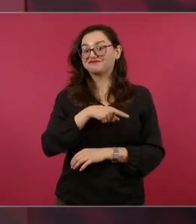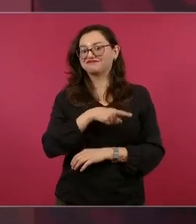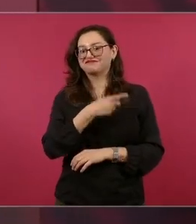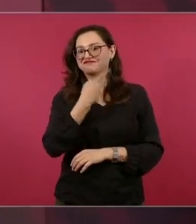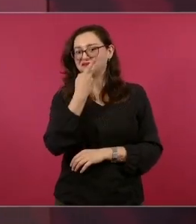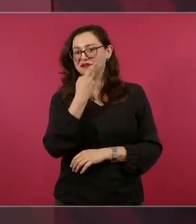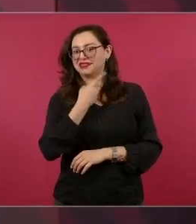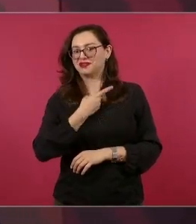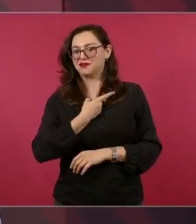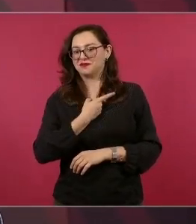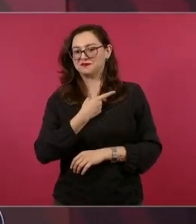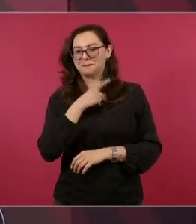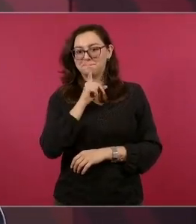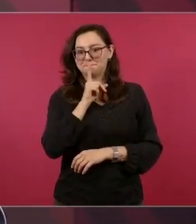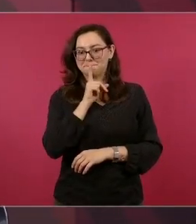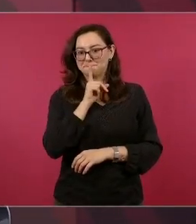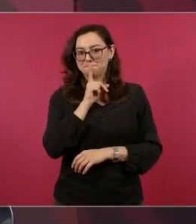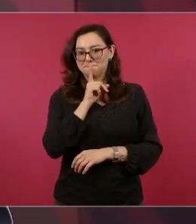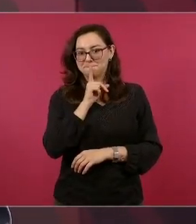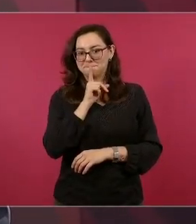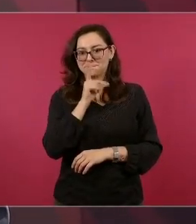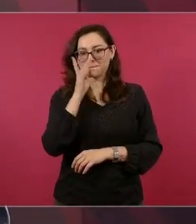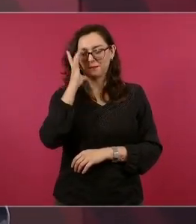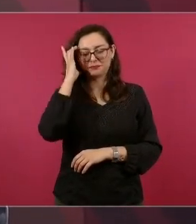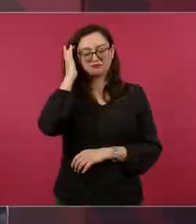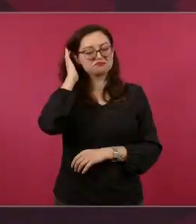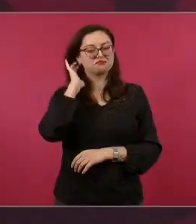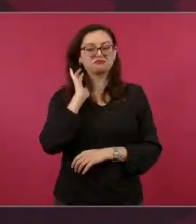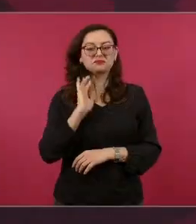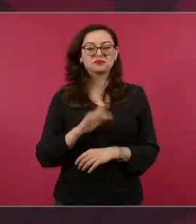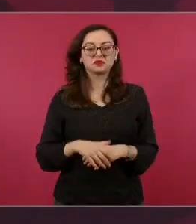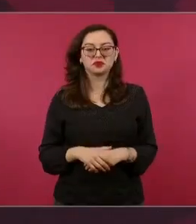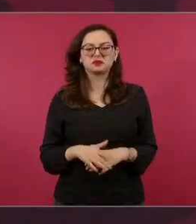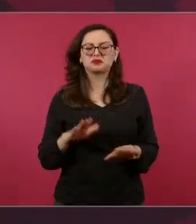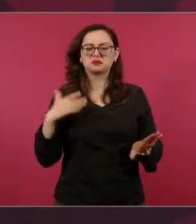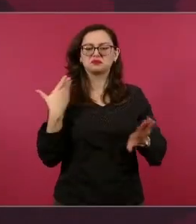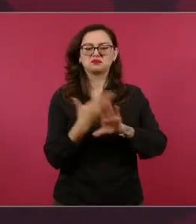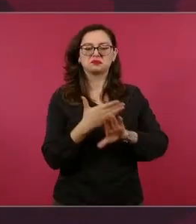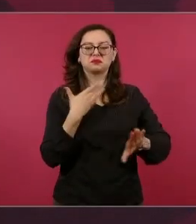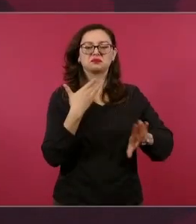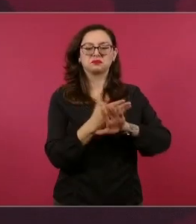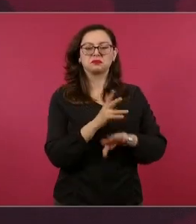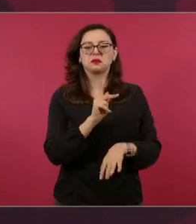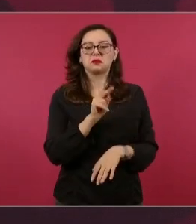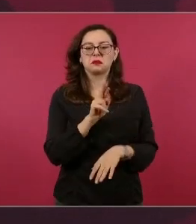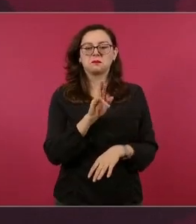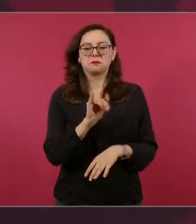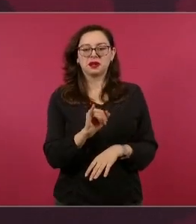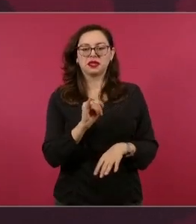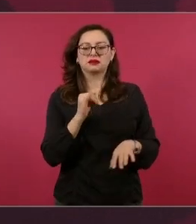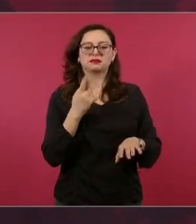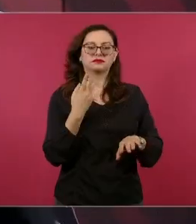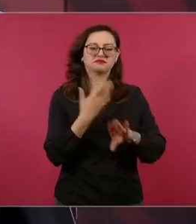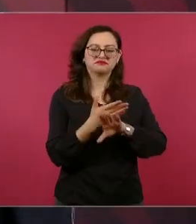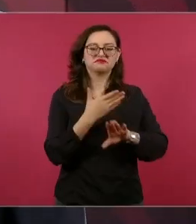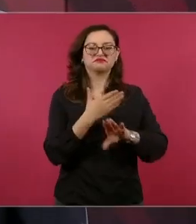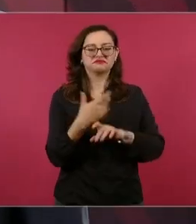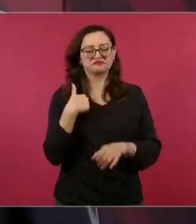Que estén luchando. Si no era nada más, ¿no? El PRI, pues este es filopanista,